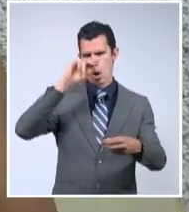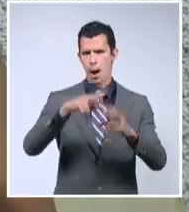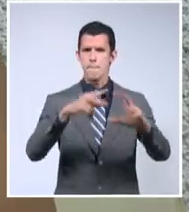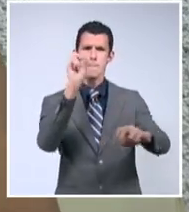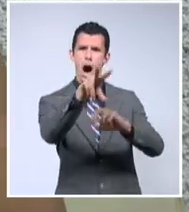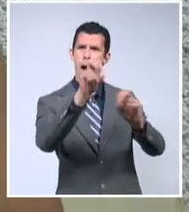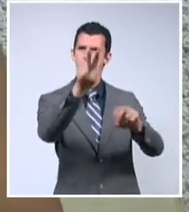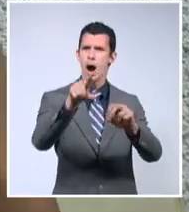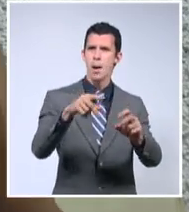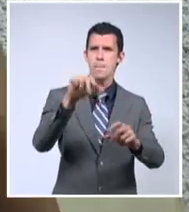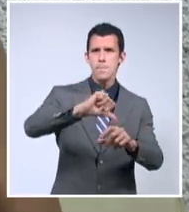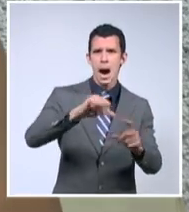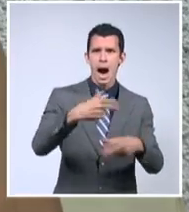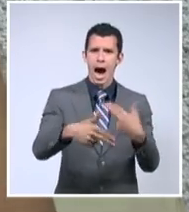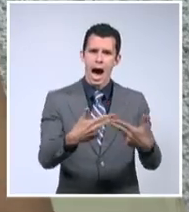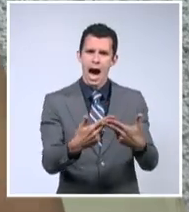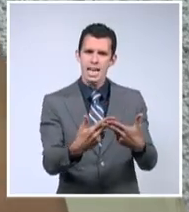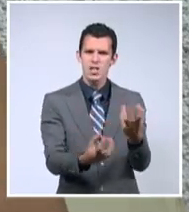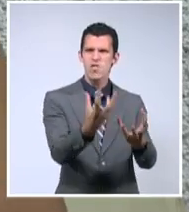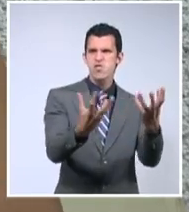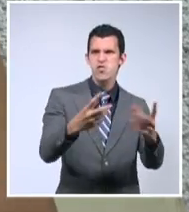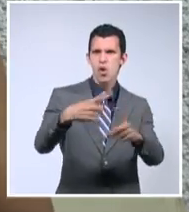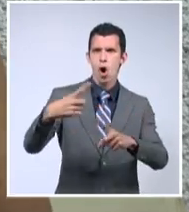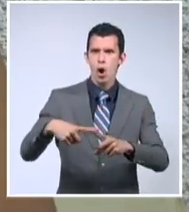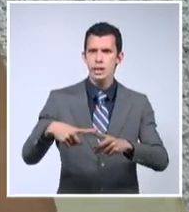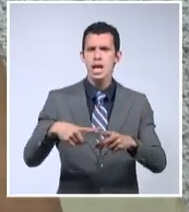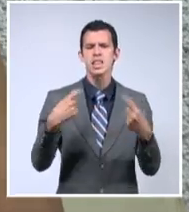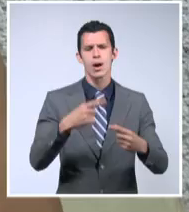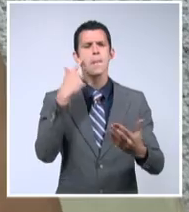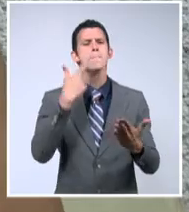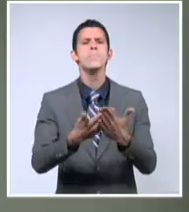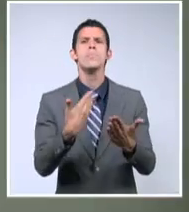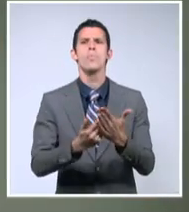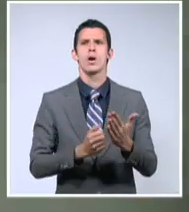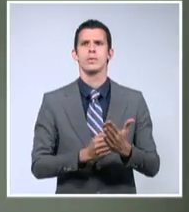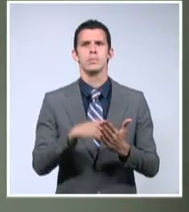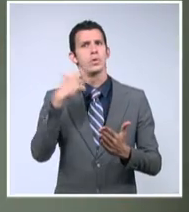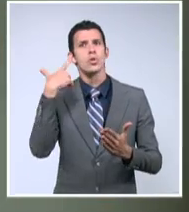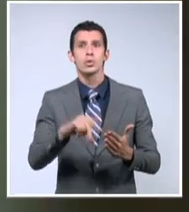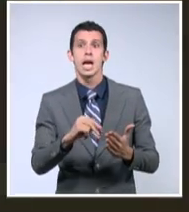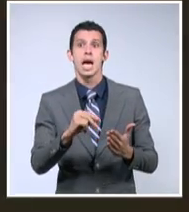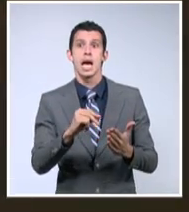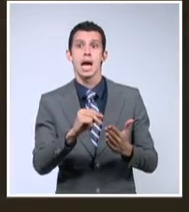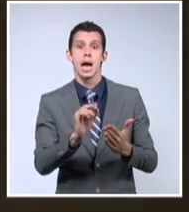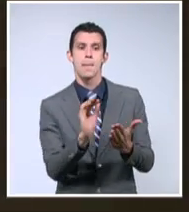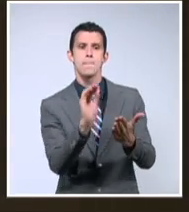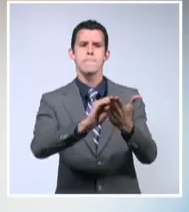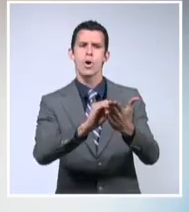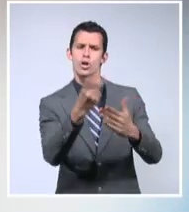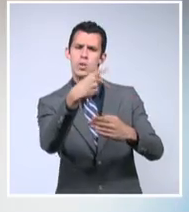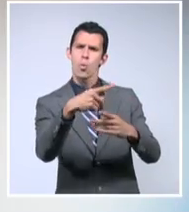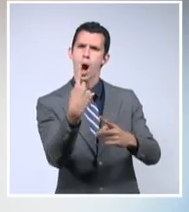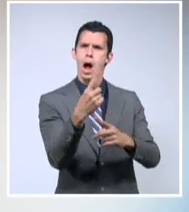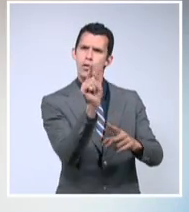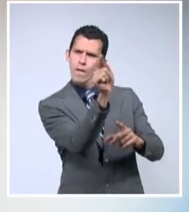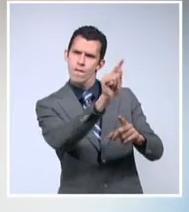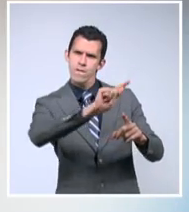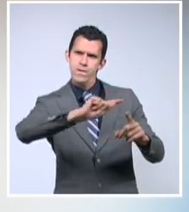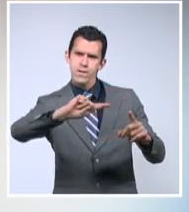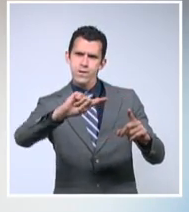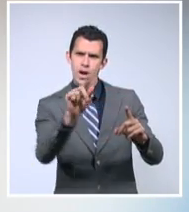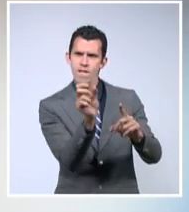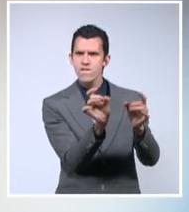escritos: no más hambre, no más miseria, que si las sé con la flecha. El pago desde el exterior por